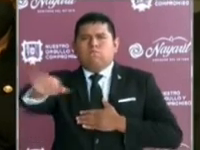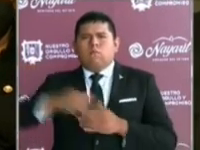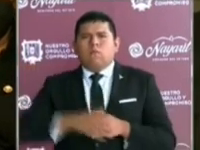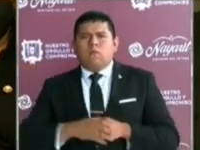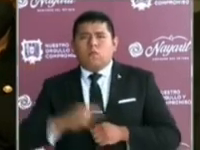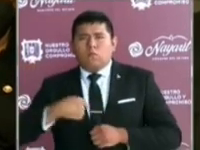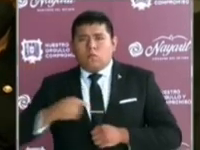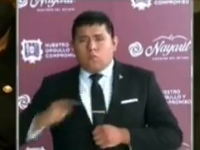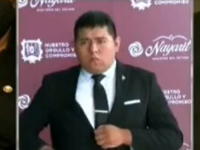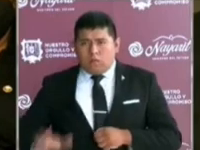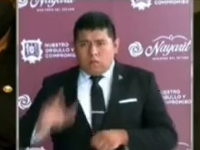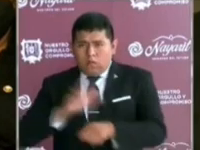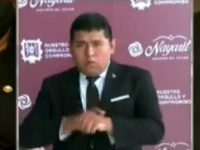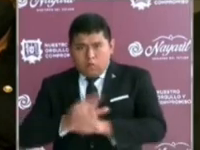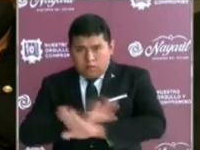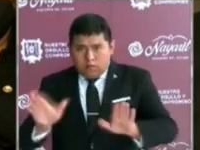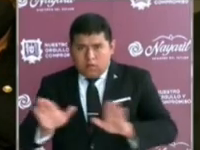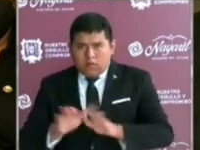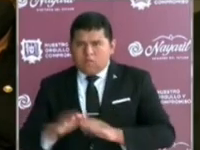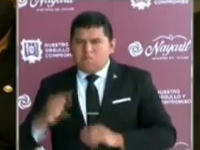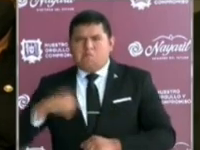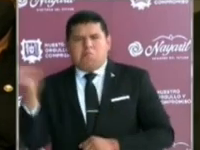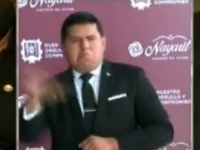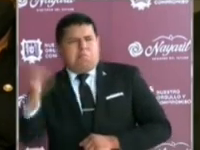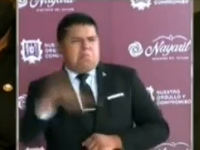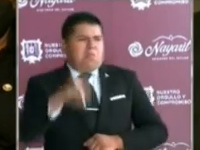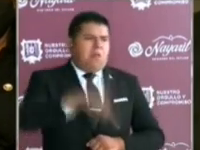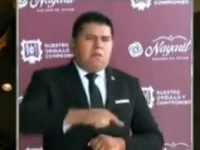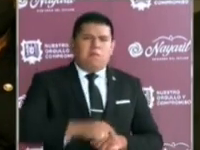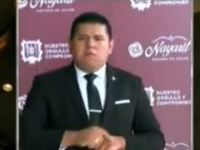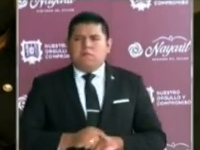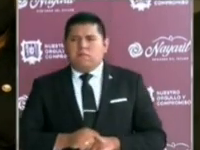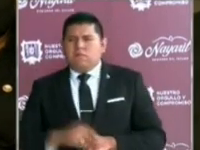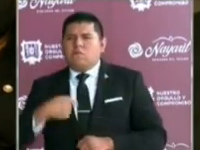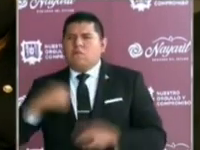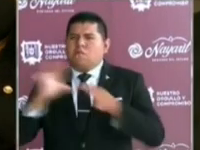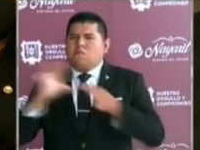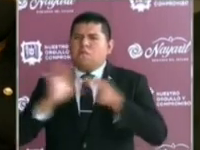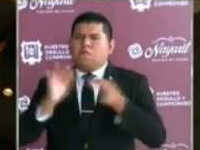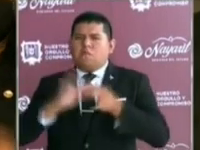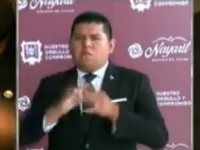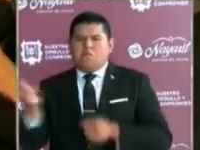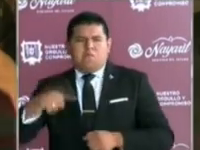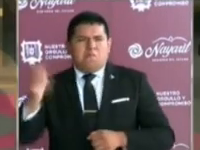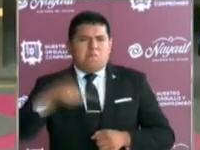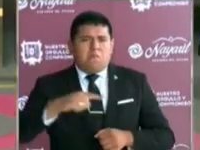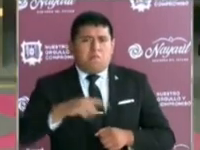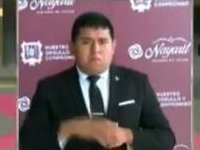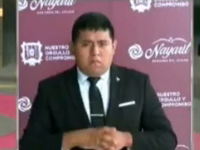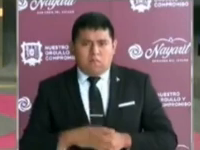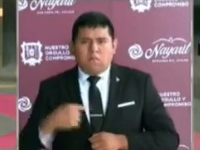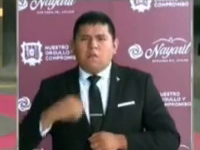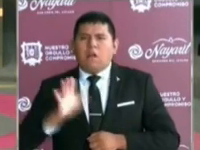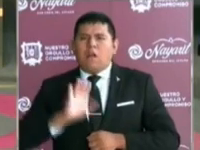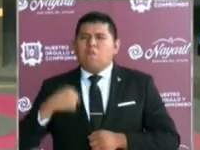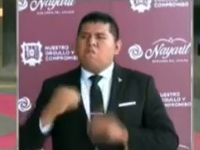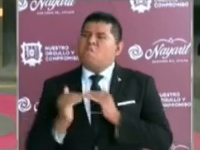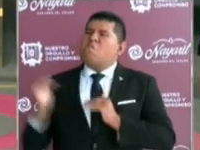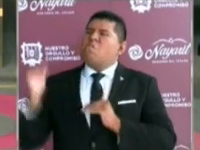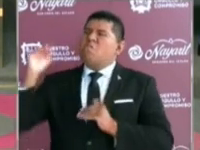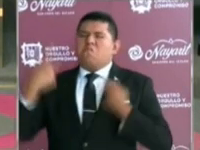un gobernador autoritario que habla a su pueblo desde las alturas del poder.